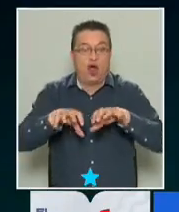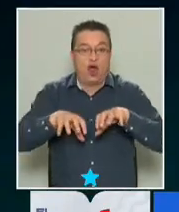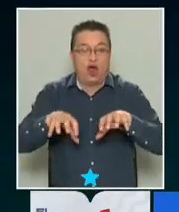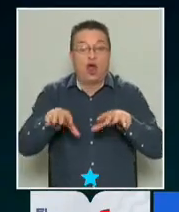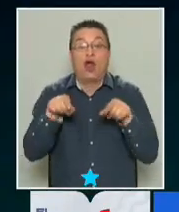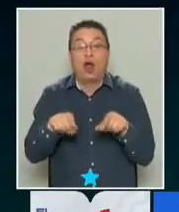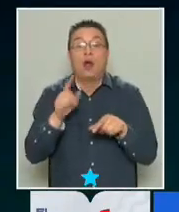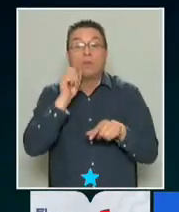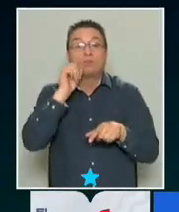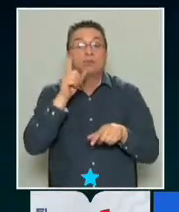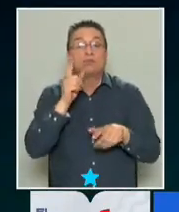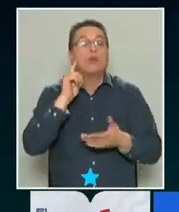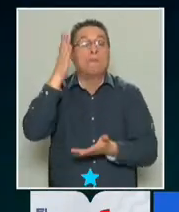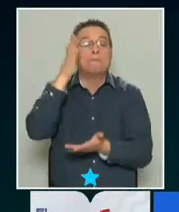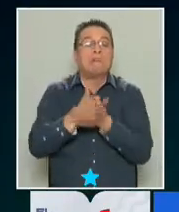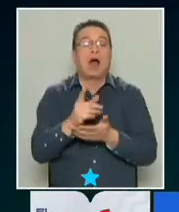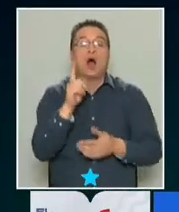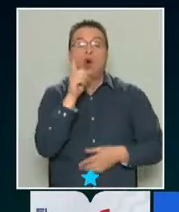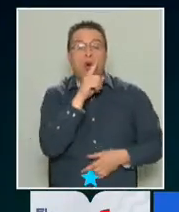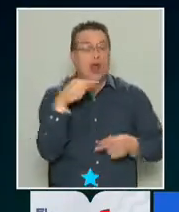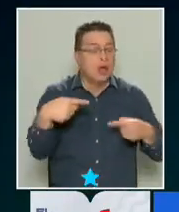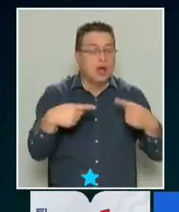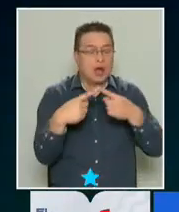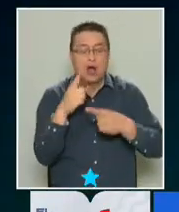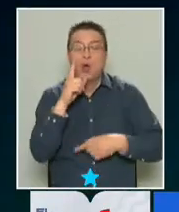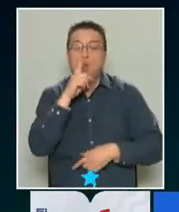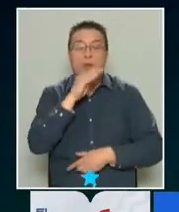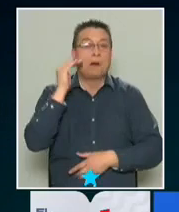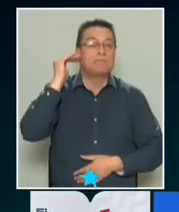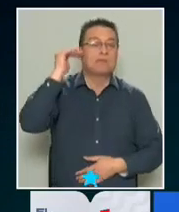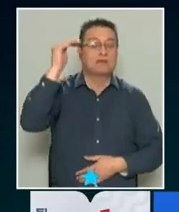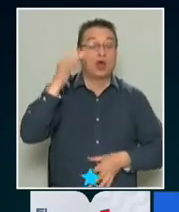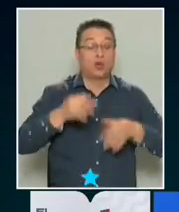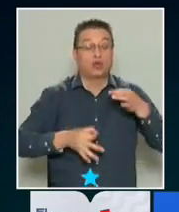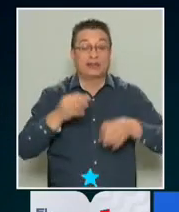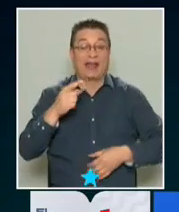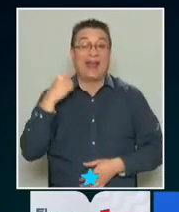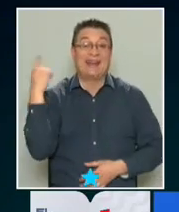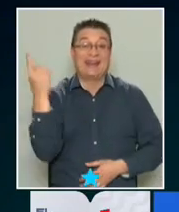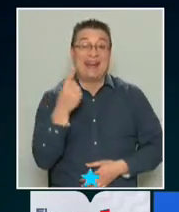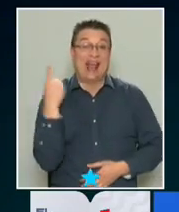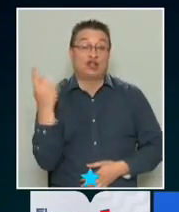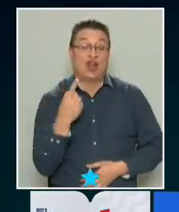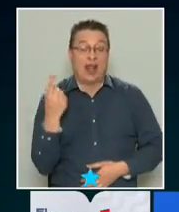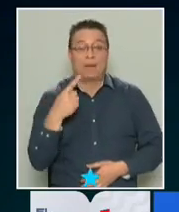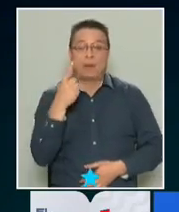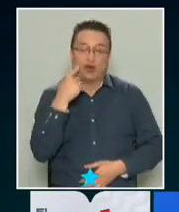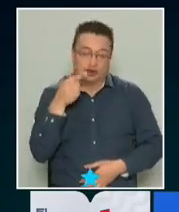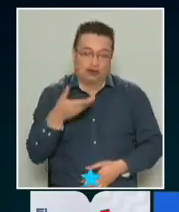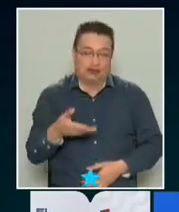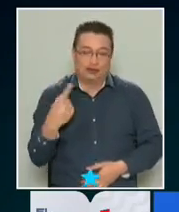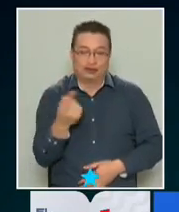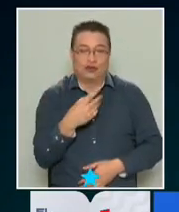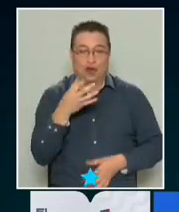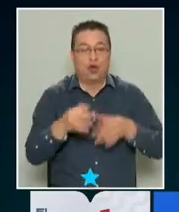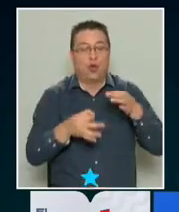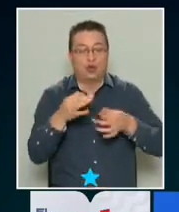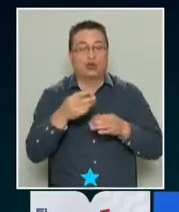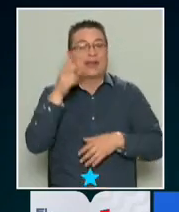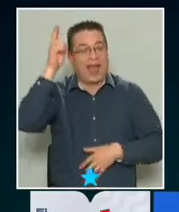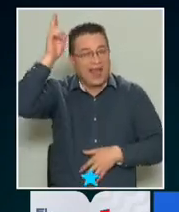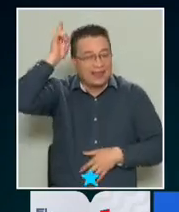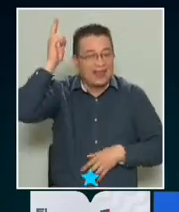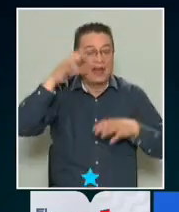pendiente la quien resuelve en última instancia cada uno de los conflictos tanto nacional que se llama si lo que nosotros conocemos habitualmente como la justicia en ti